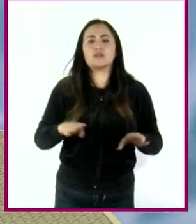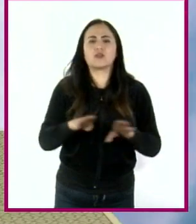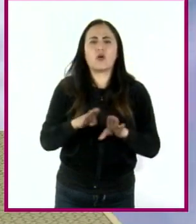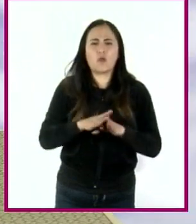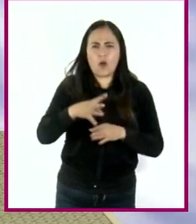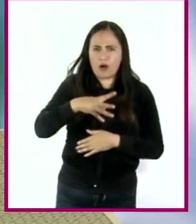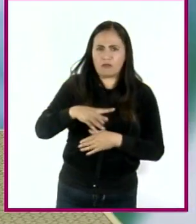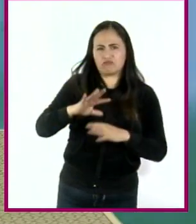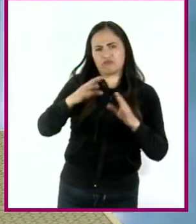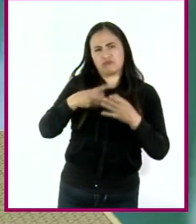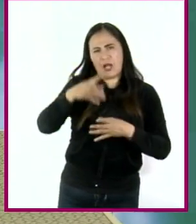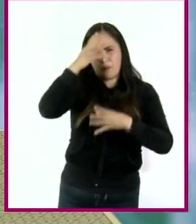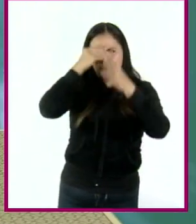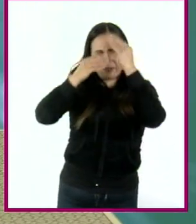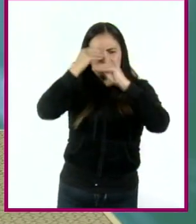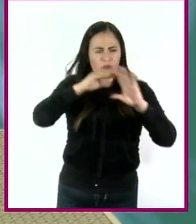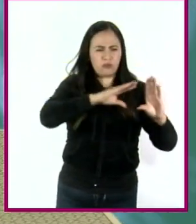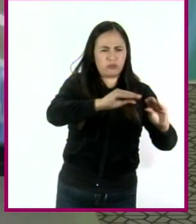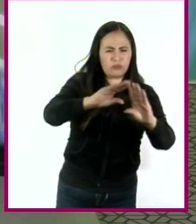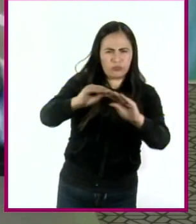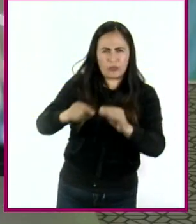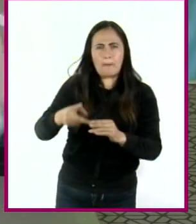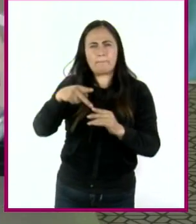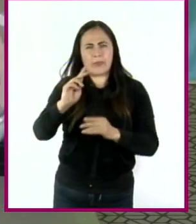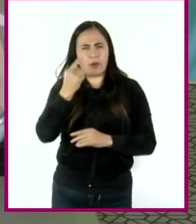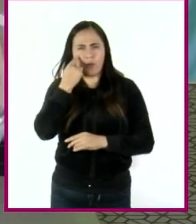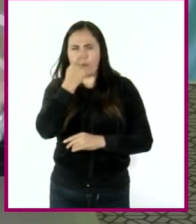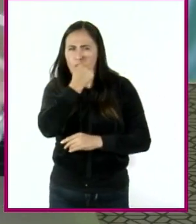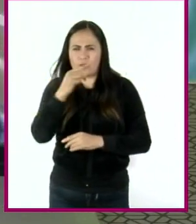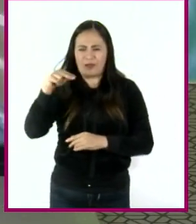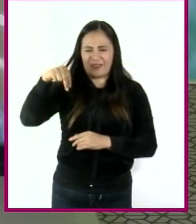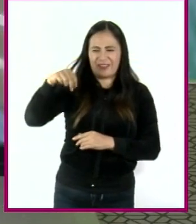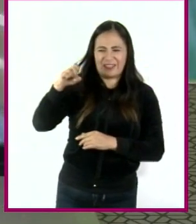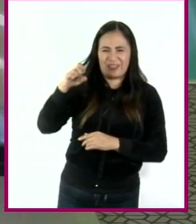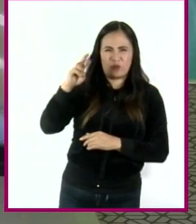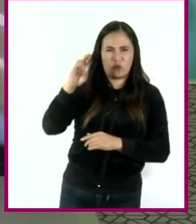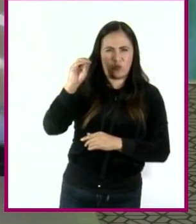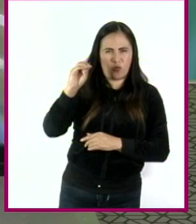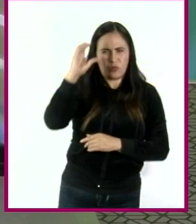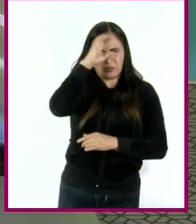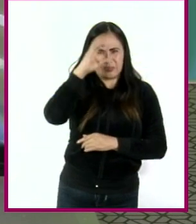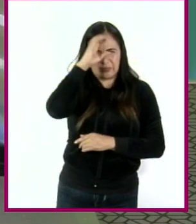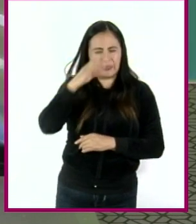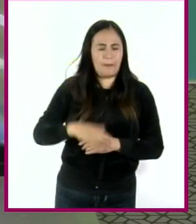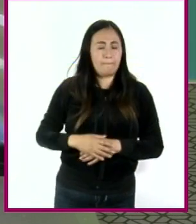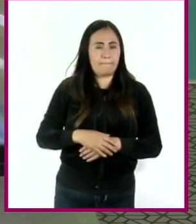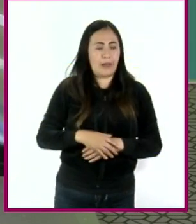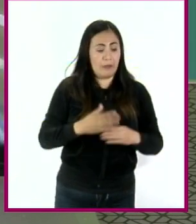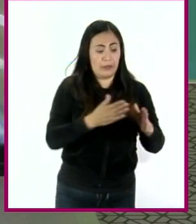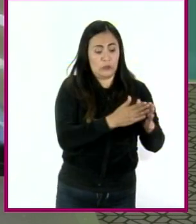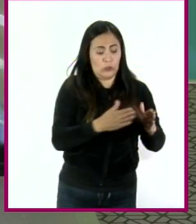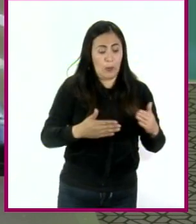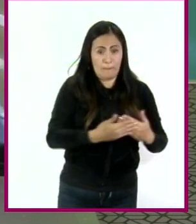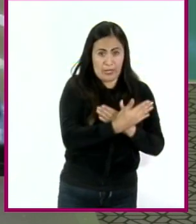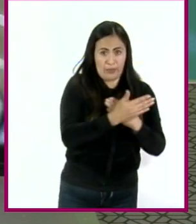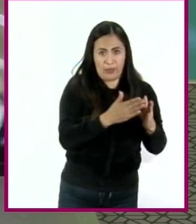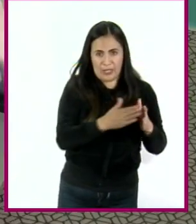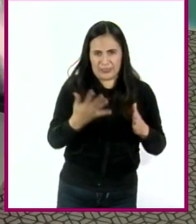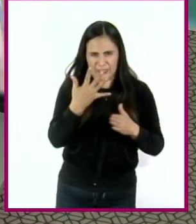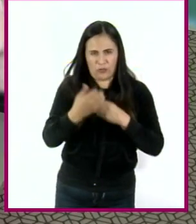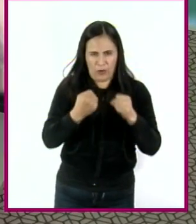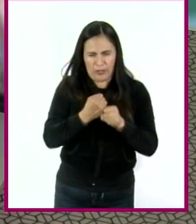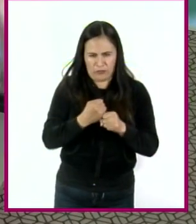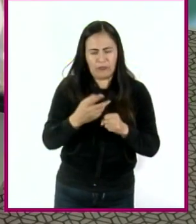enseñanza-aprendizaje desde la perspectiva de la neurociencia? Durante toda la vida, particularmente en los primeros 5 años, pero durante toda la